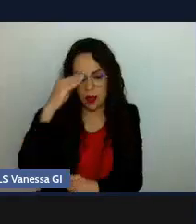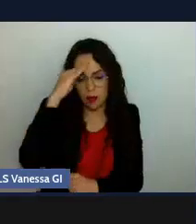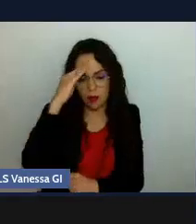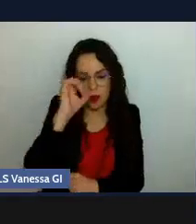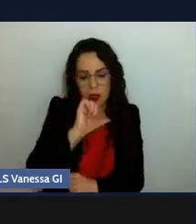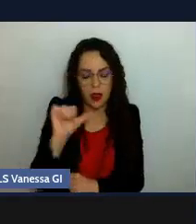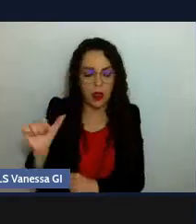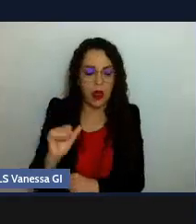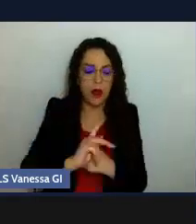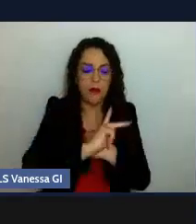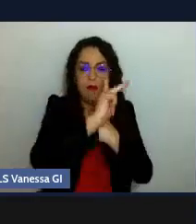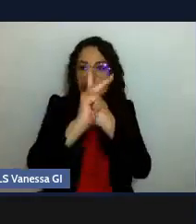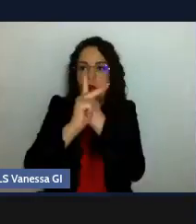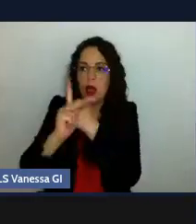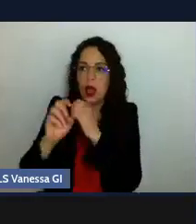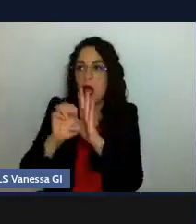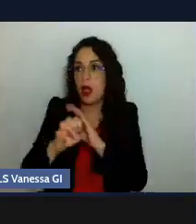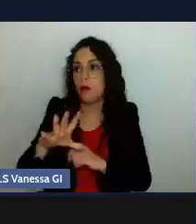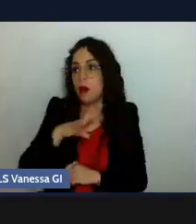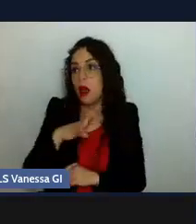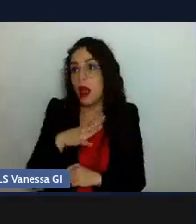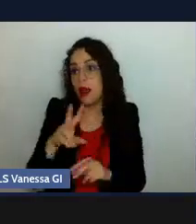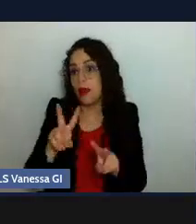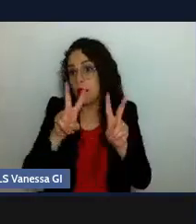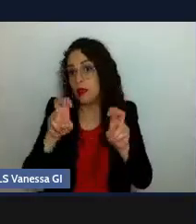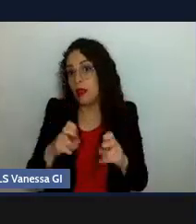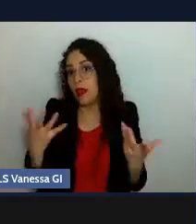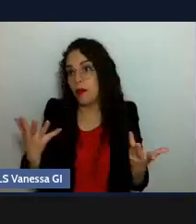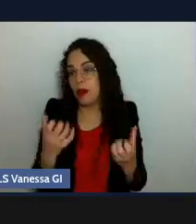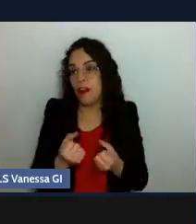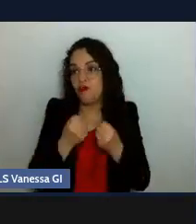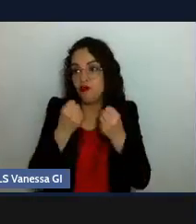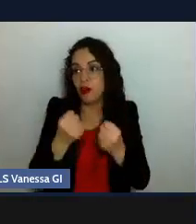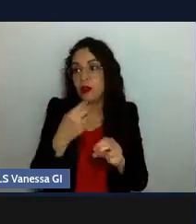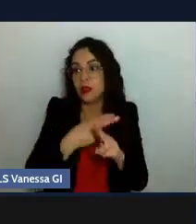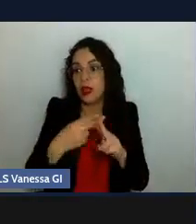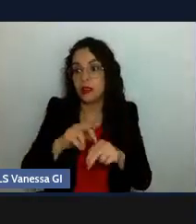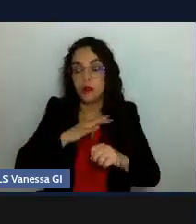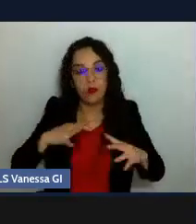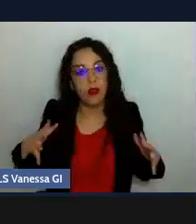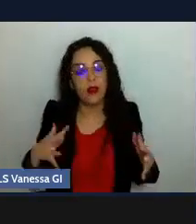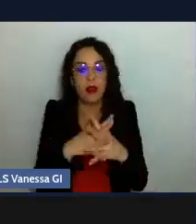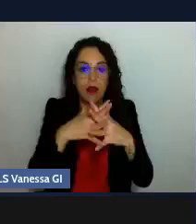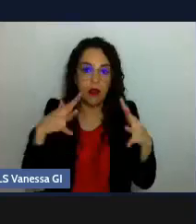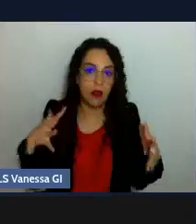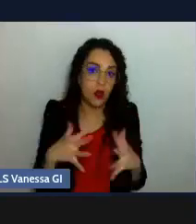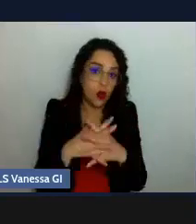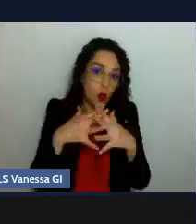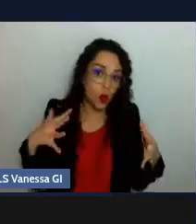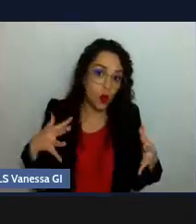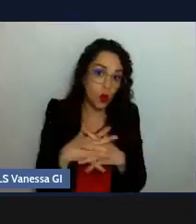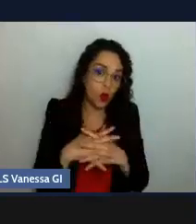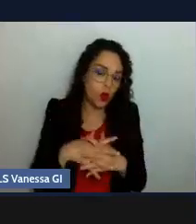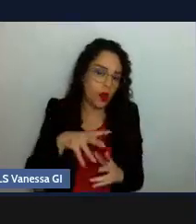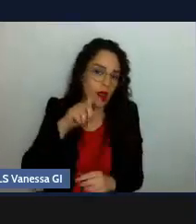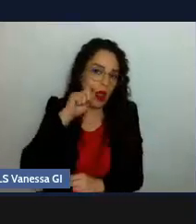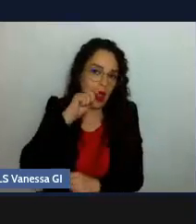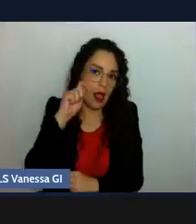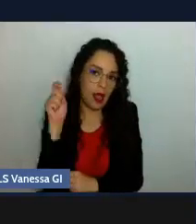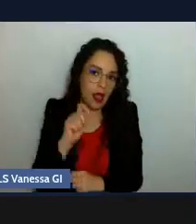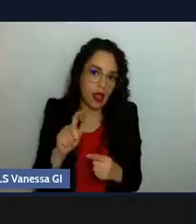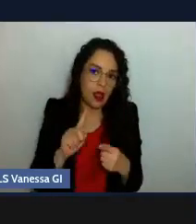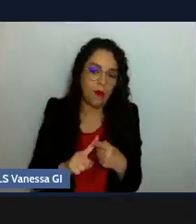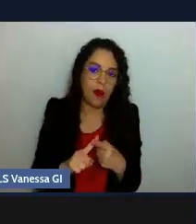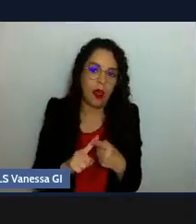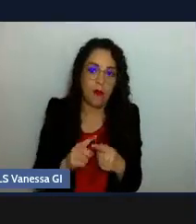países que tienen situaciones políticas muy fuertes, que están en conflicto. Podemos hablar de lo que es Ucrania, que